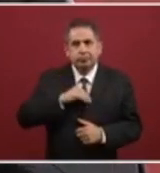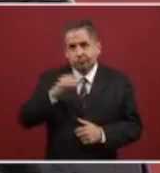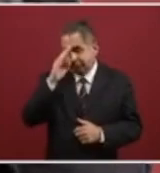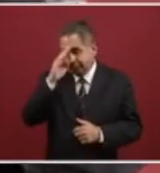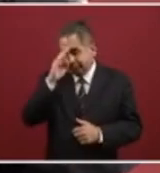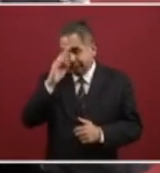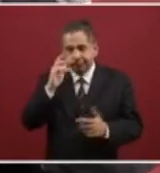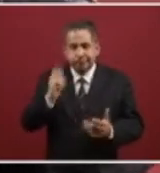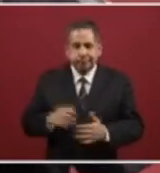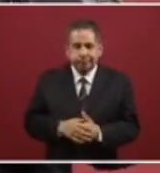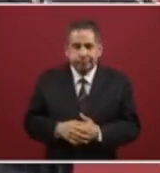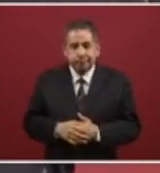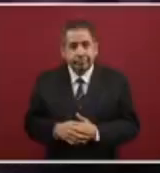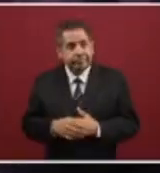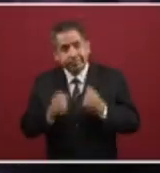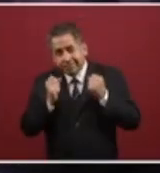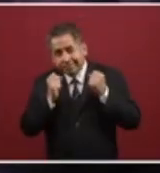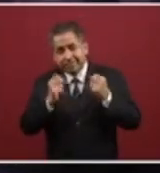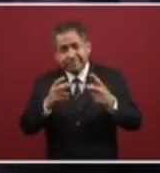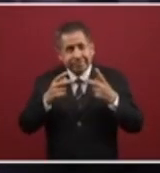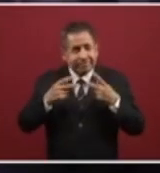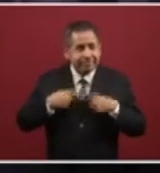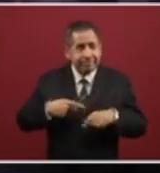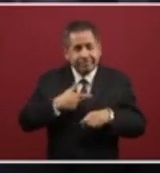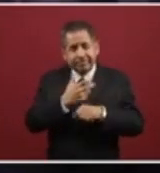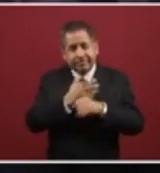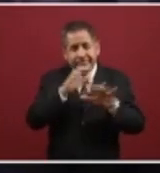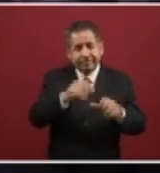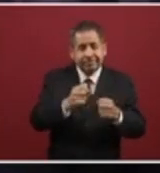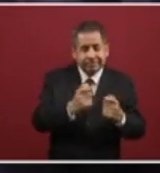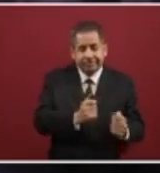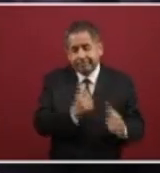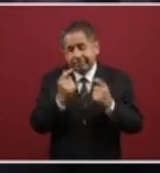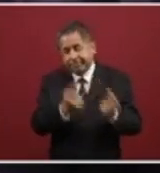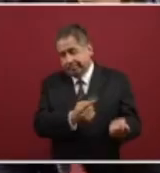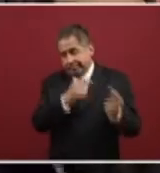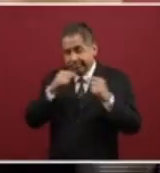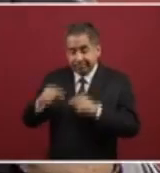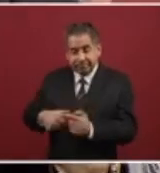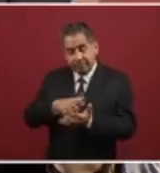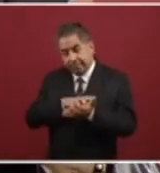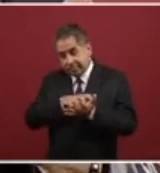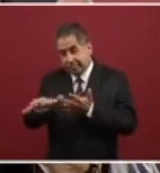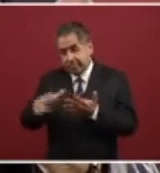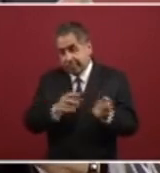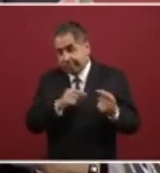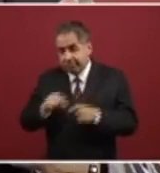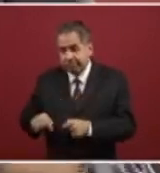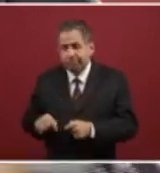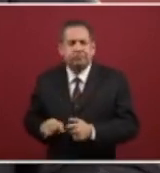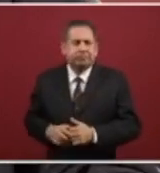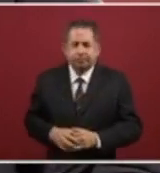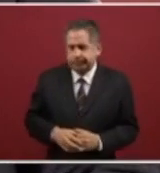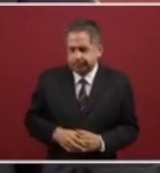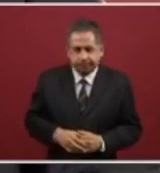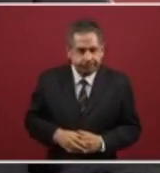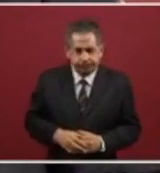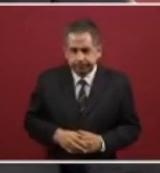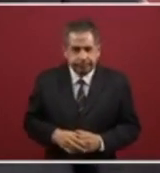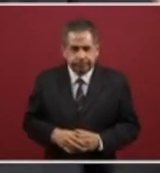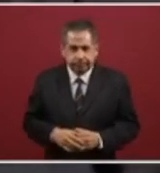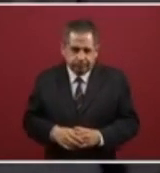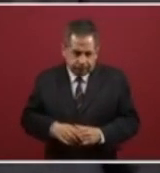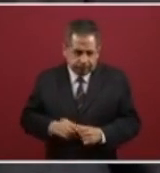esperando un retorno masivo a los puntos por los que entraron. Entonces, vamos a